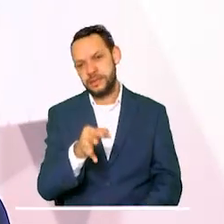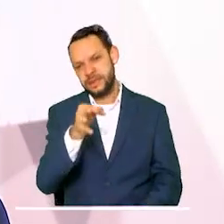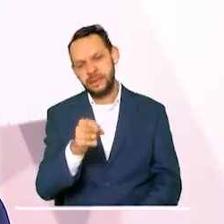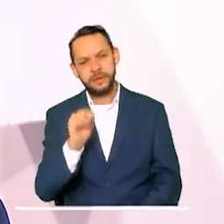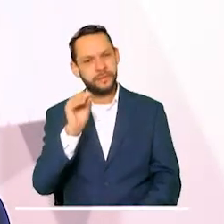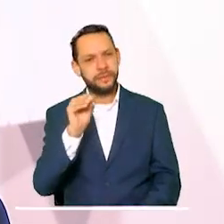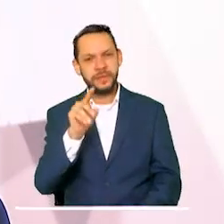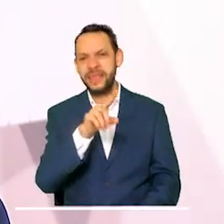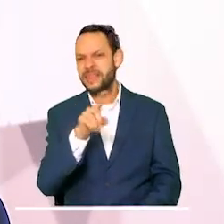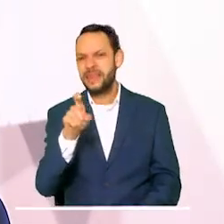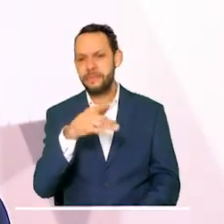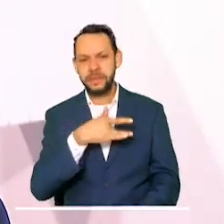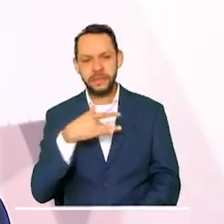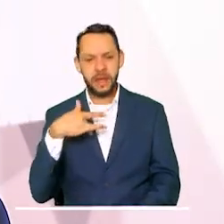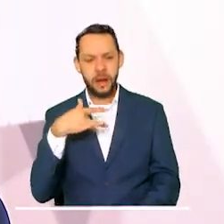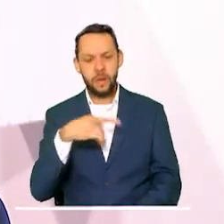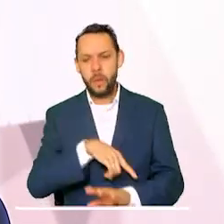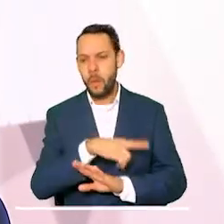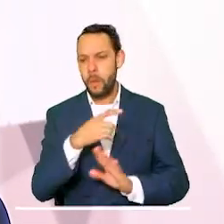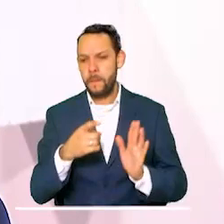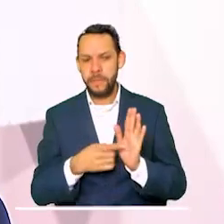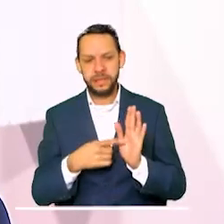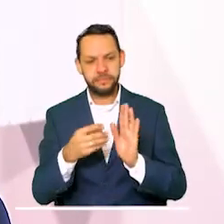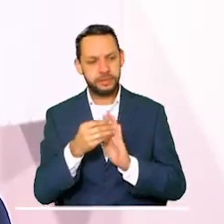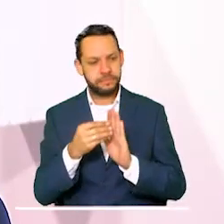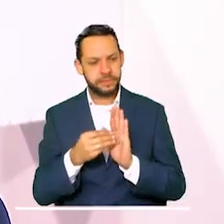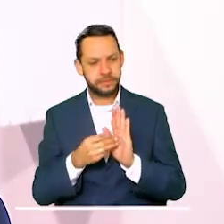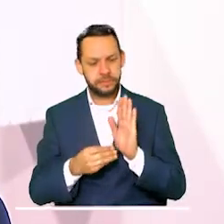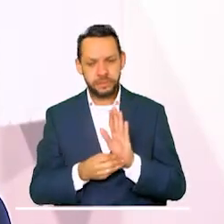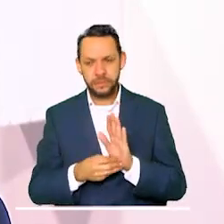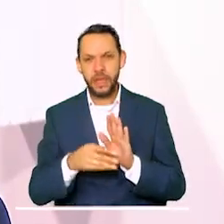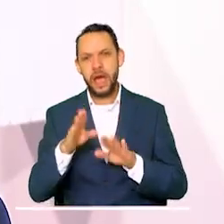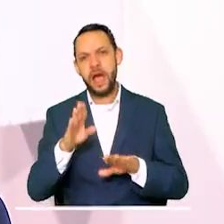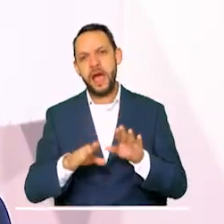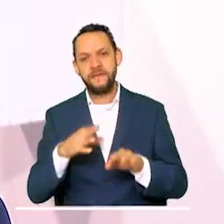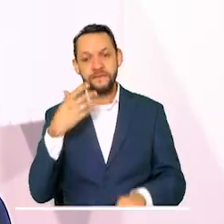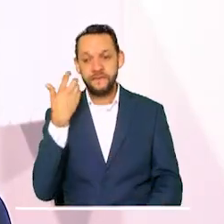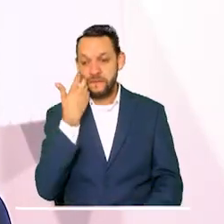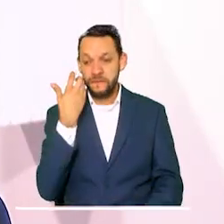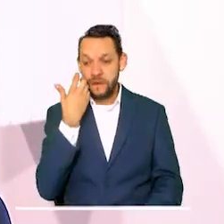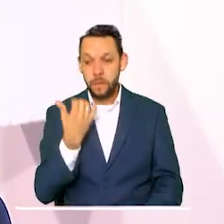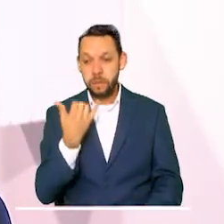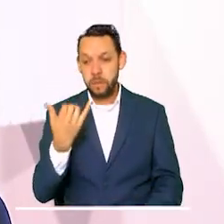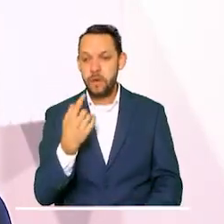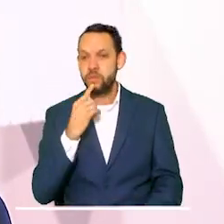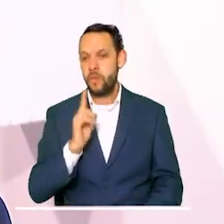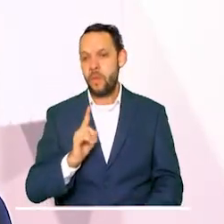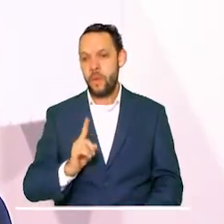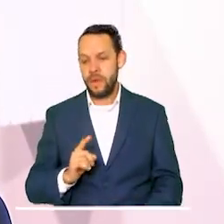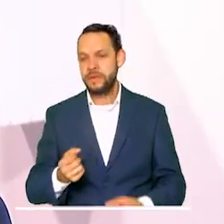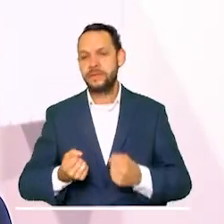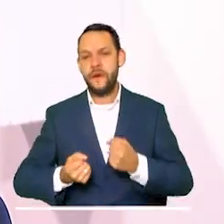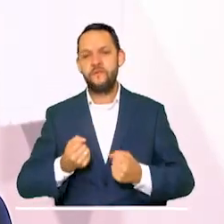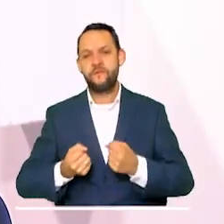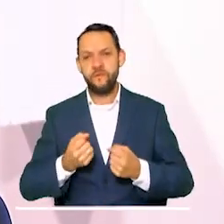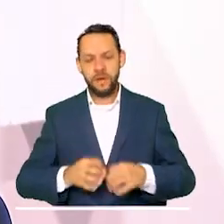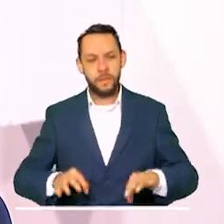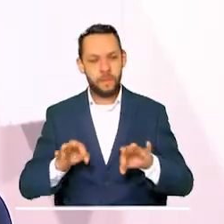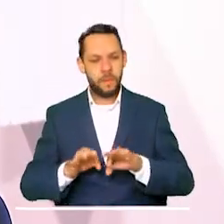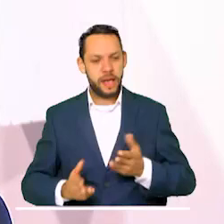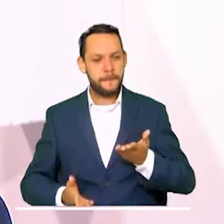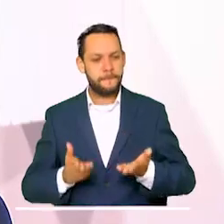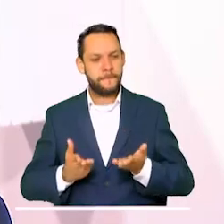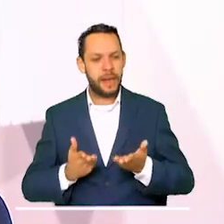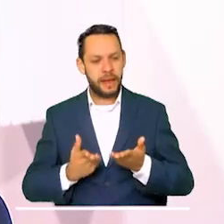abarcarla de un punto de vista holístico, porque la salud no es la ausencia de la enfermedad, sino equilibrio de cuerpo, mente y